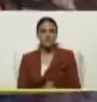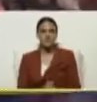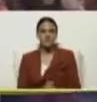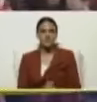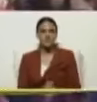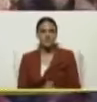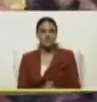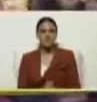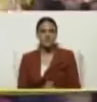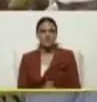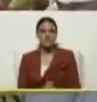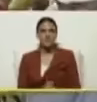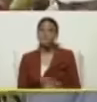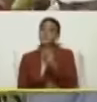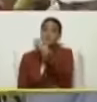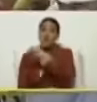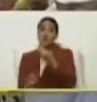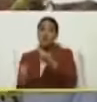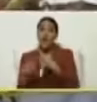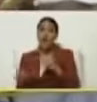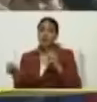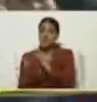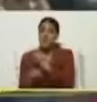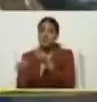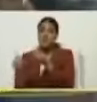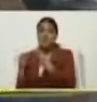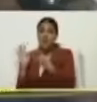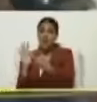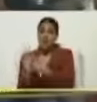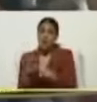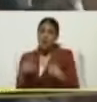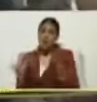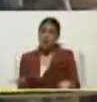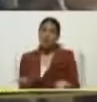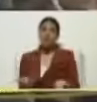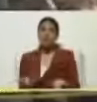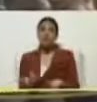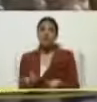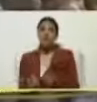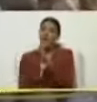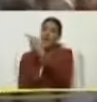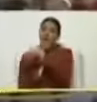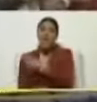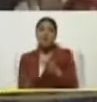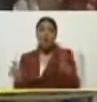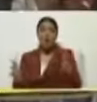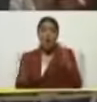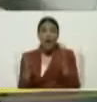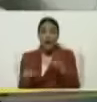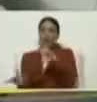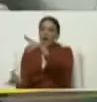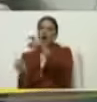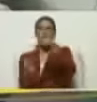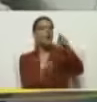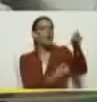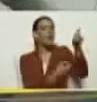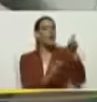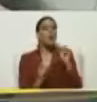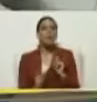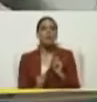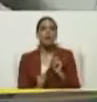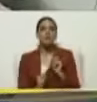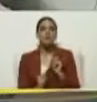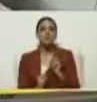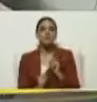Y amenazan. Ellos dicen, ganamos y cobramos. Tú